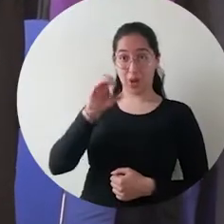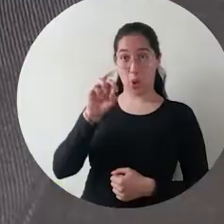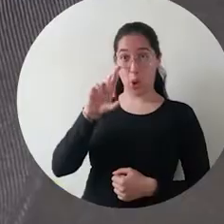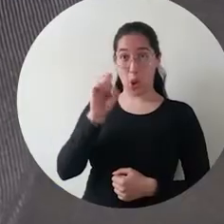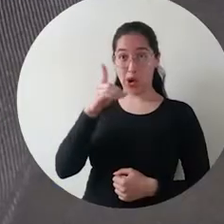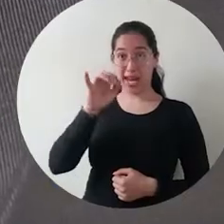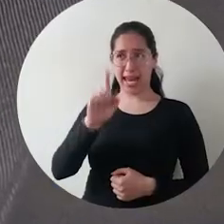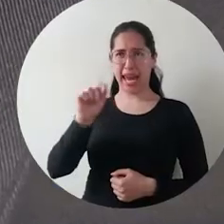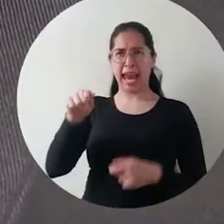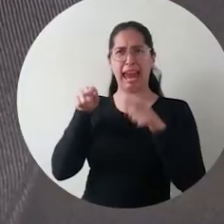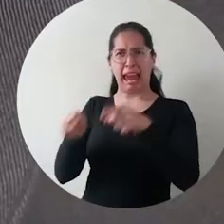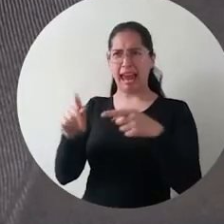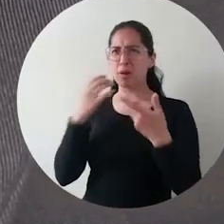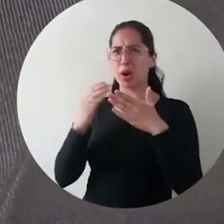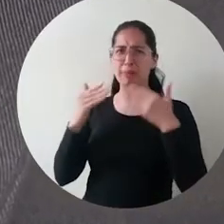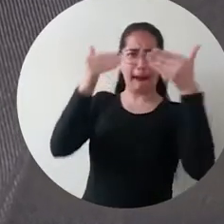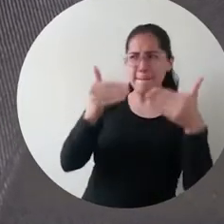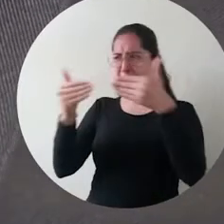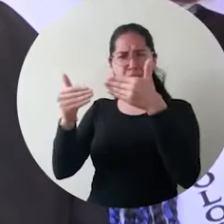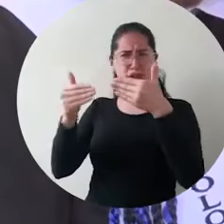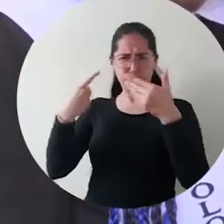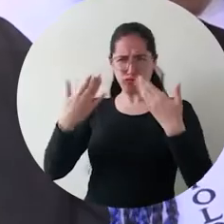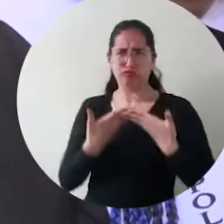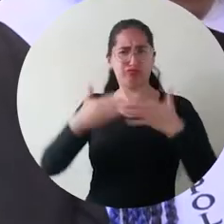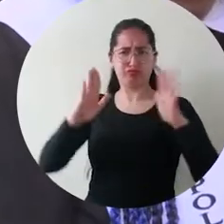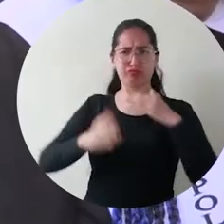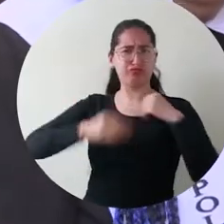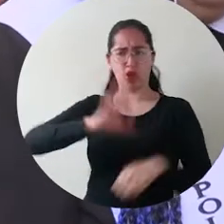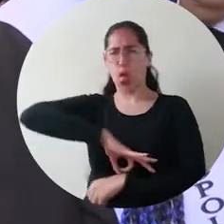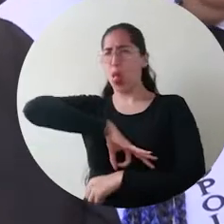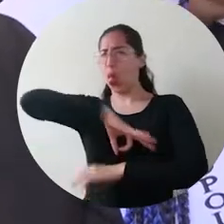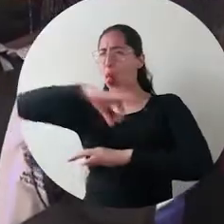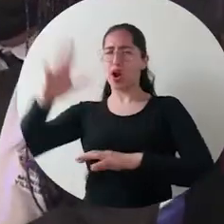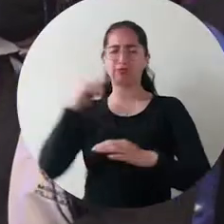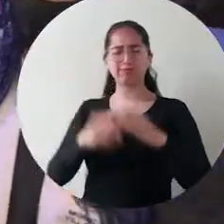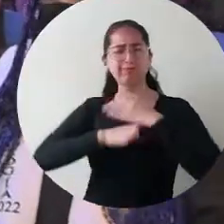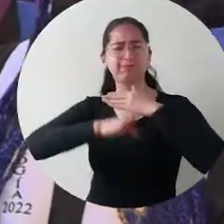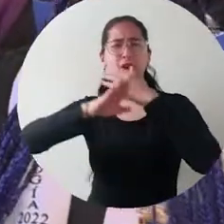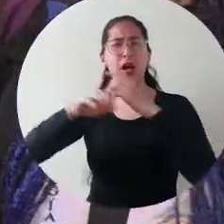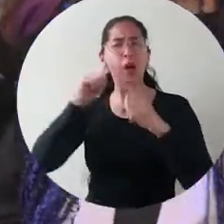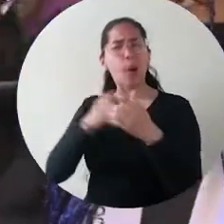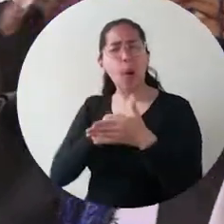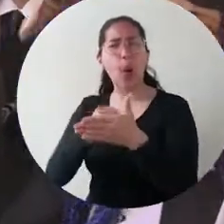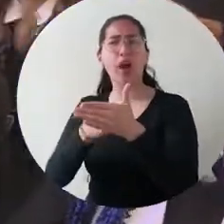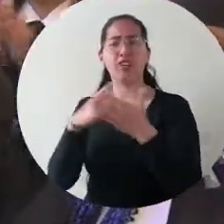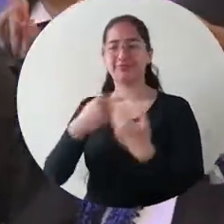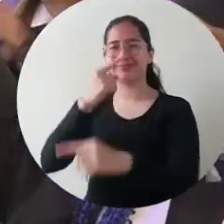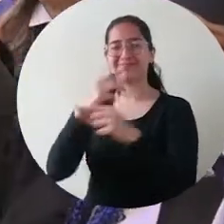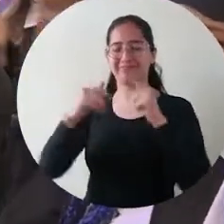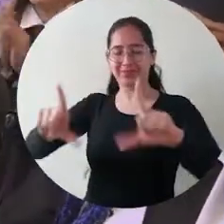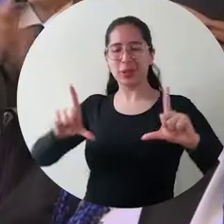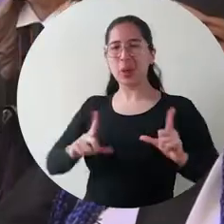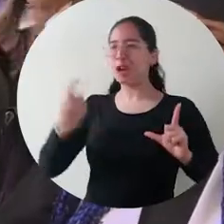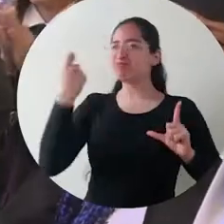para Jorge García Sánchez nunca han existido los límites, y la prueba fehaciente de su perseverancia está en este diploma que obtuvo en la